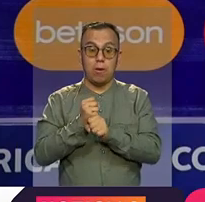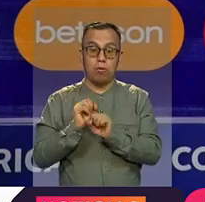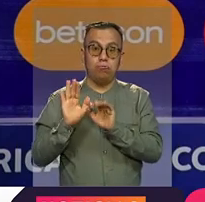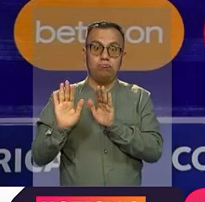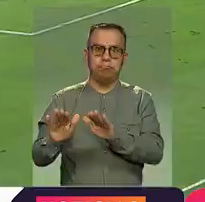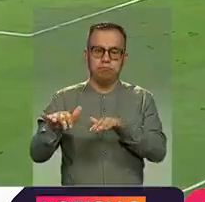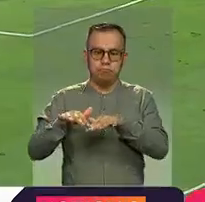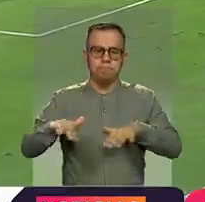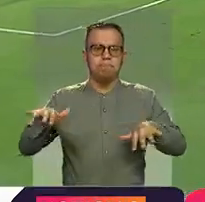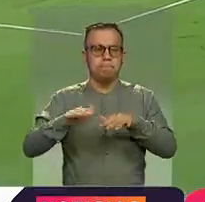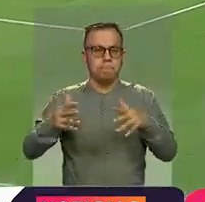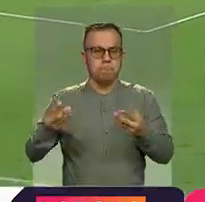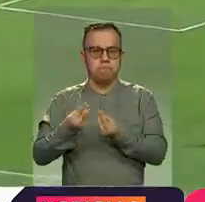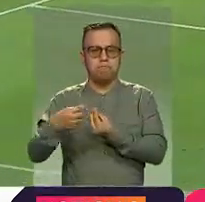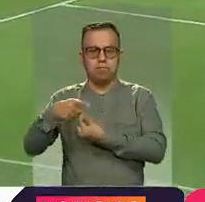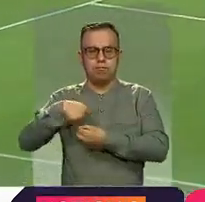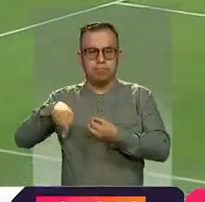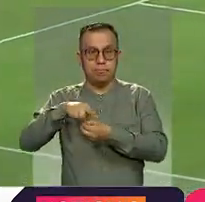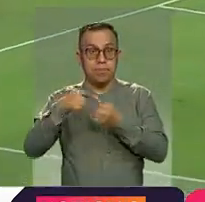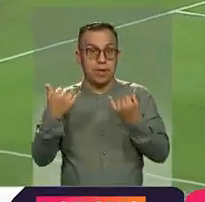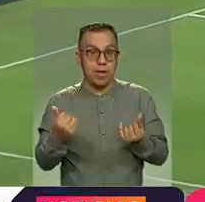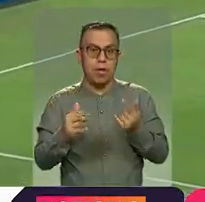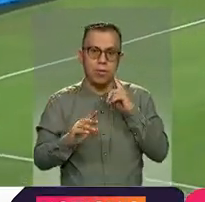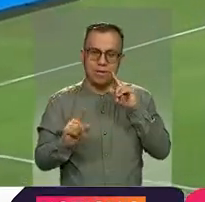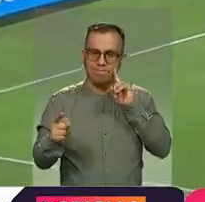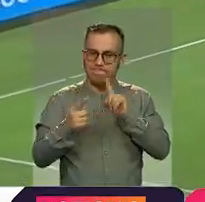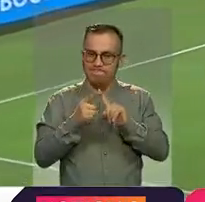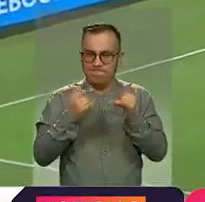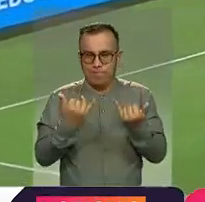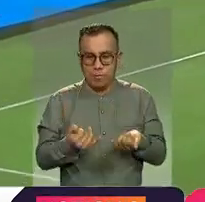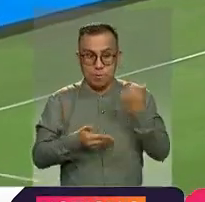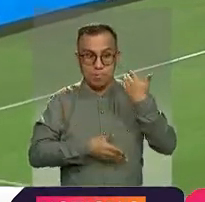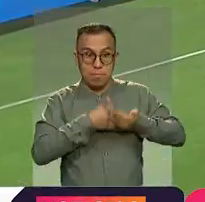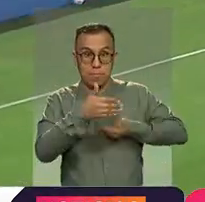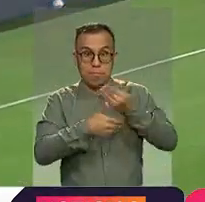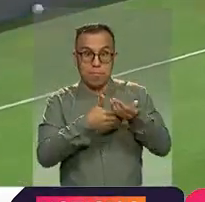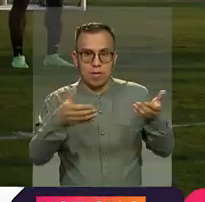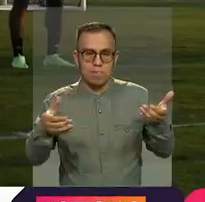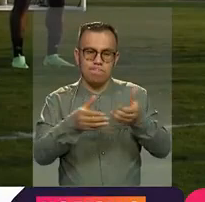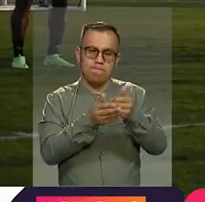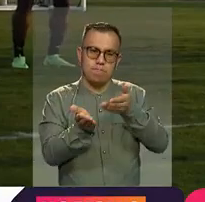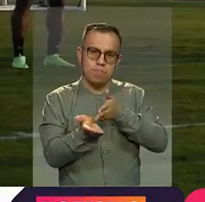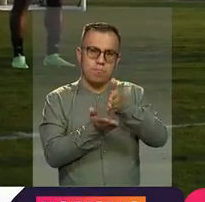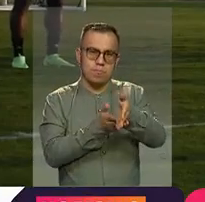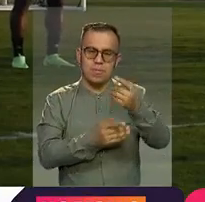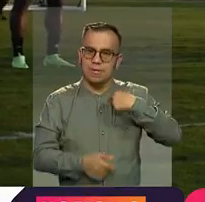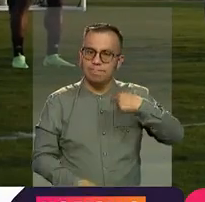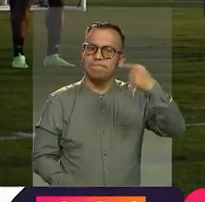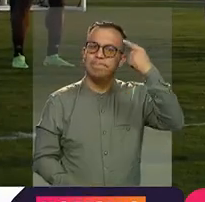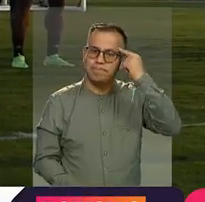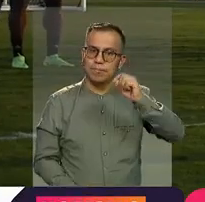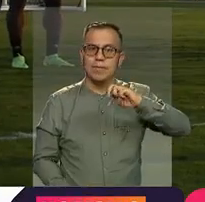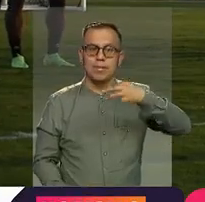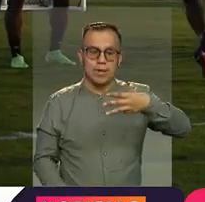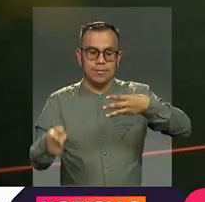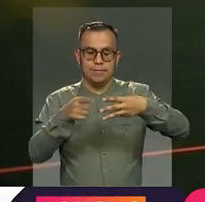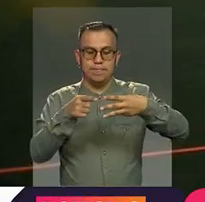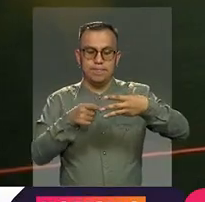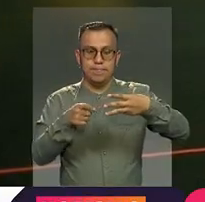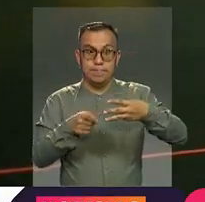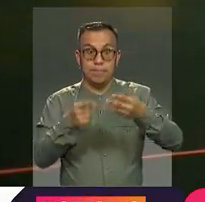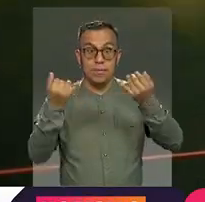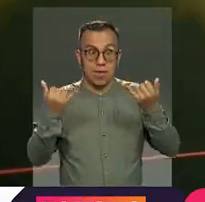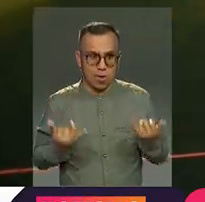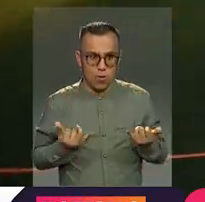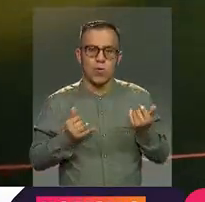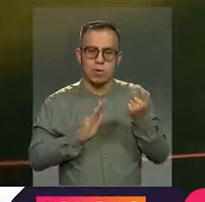con una nómina amplia. Rueda espera que la mentalidad con la que se le gana a Ecuador se mantenga, pensando en que los 3 puntos ante la Vinotinto